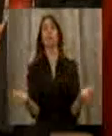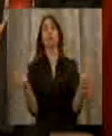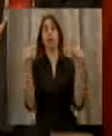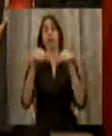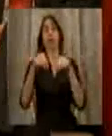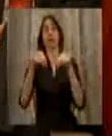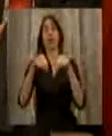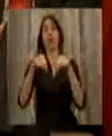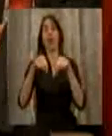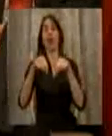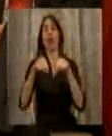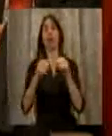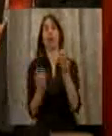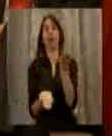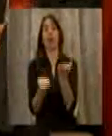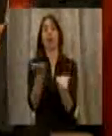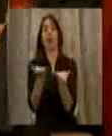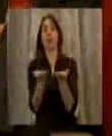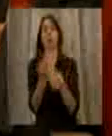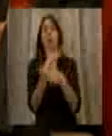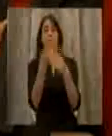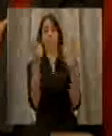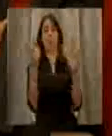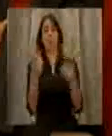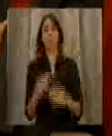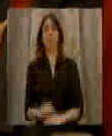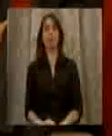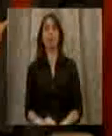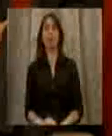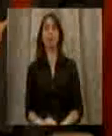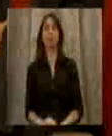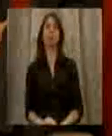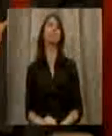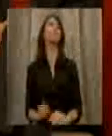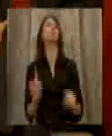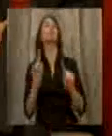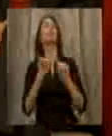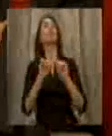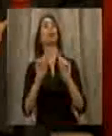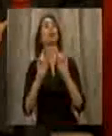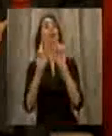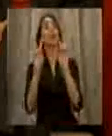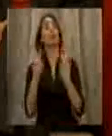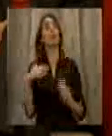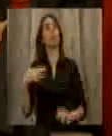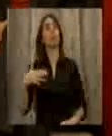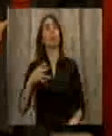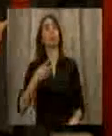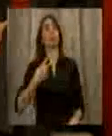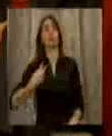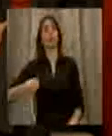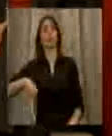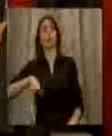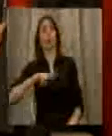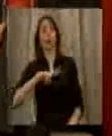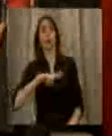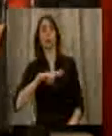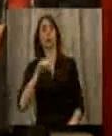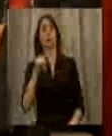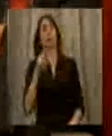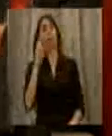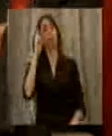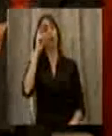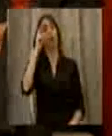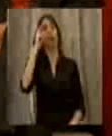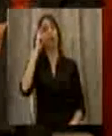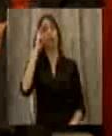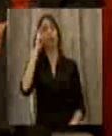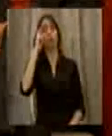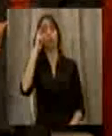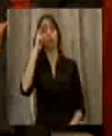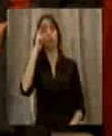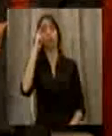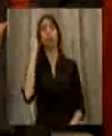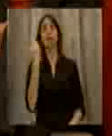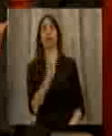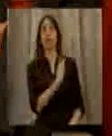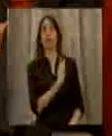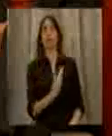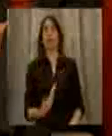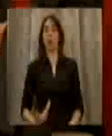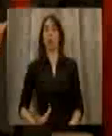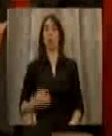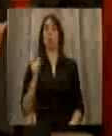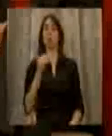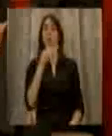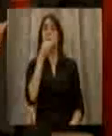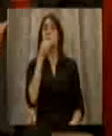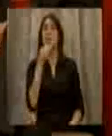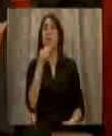este cuenta pública. Otra área importante para nosotros, hay que recordar que como gobierno siempre